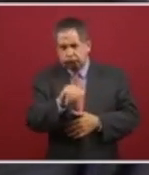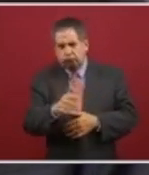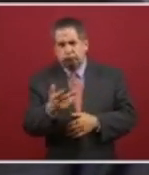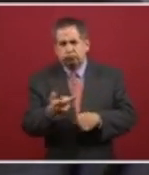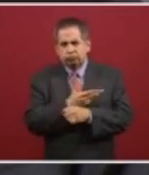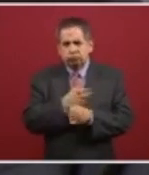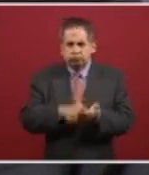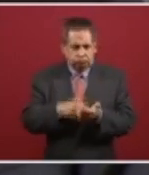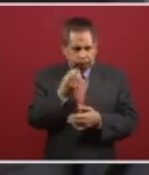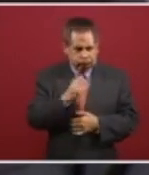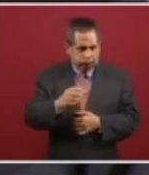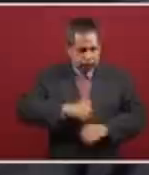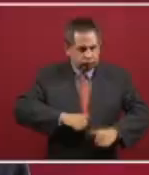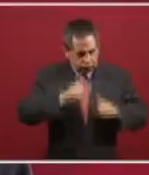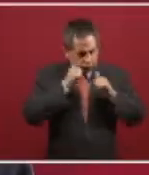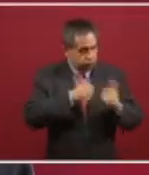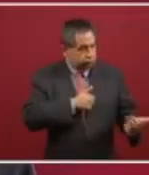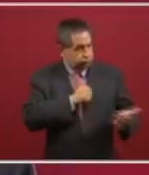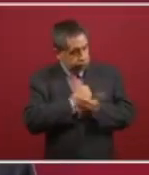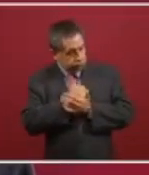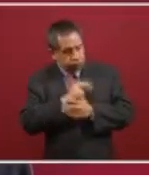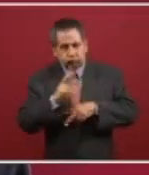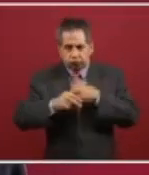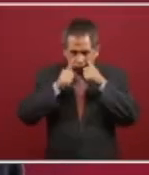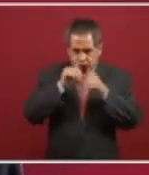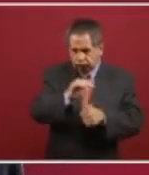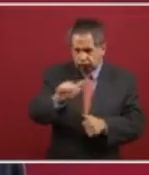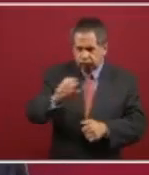estamos obligados a atender todas las demandas.